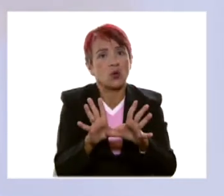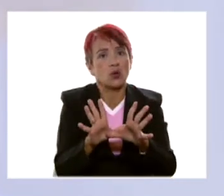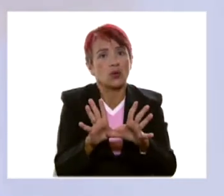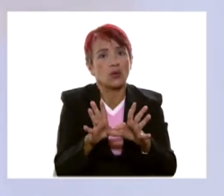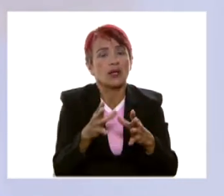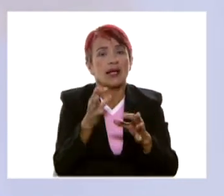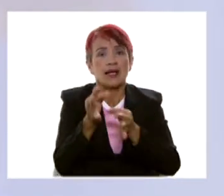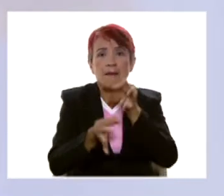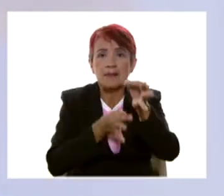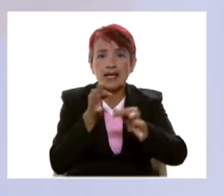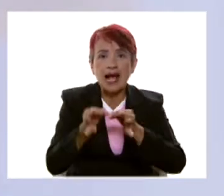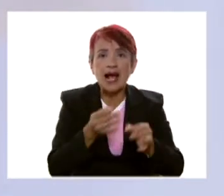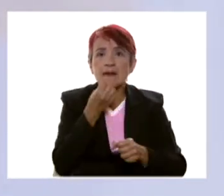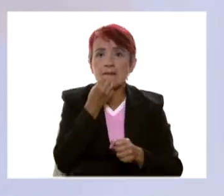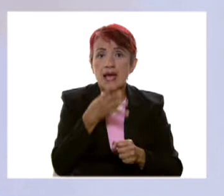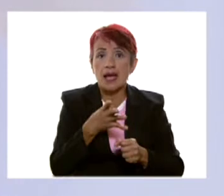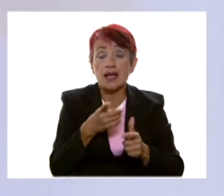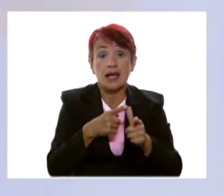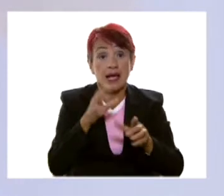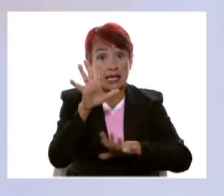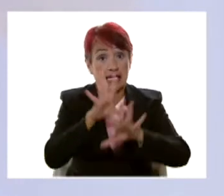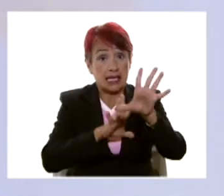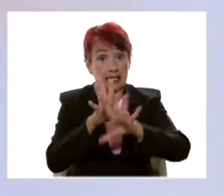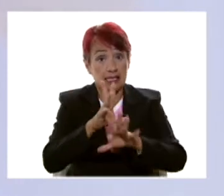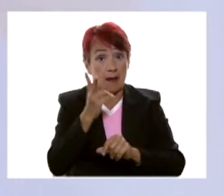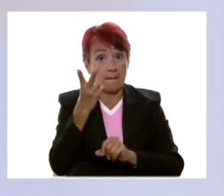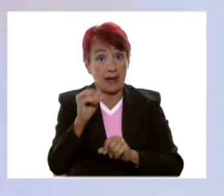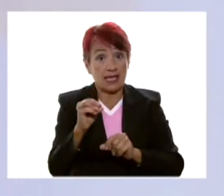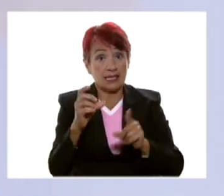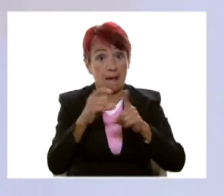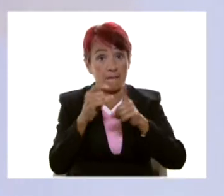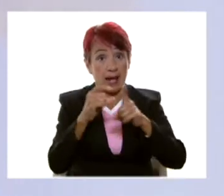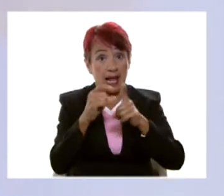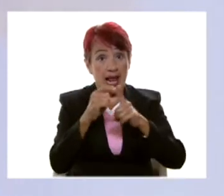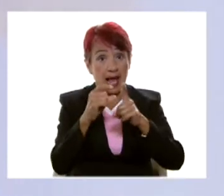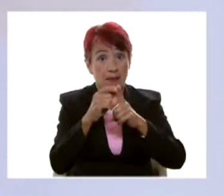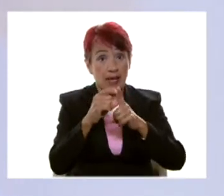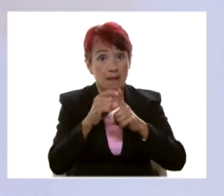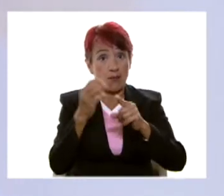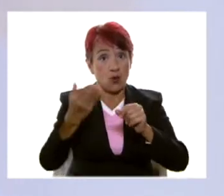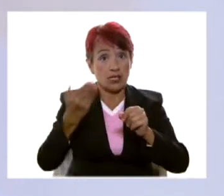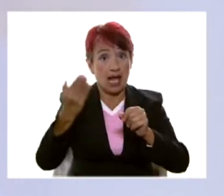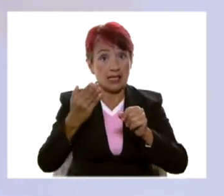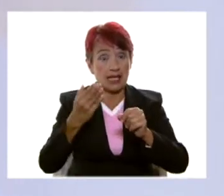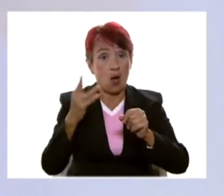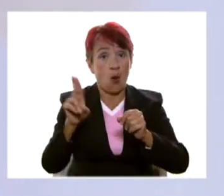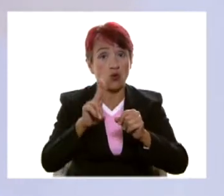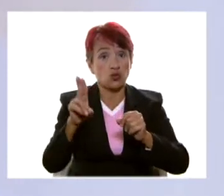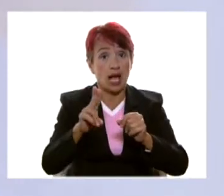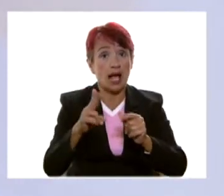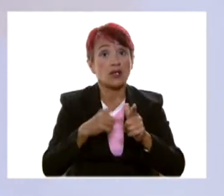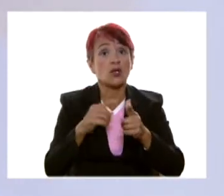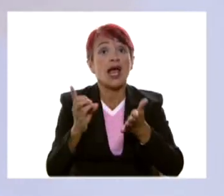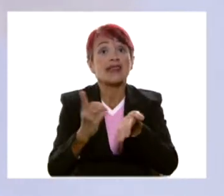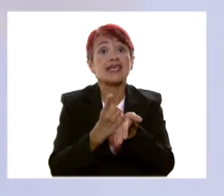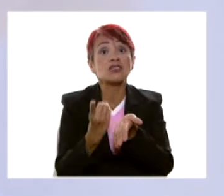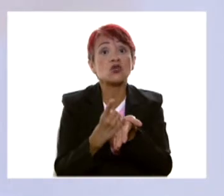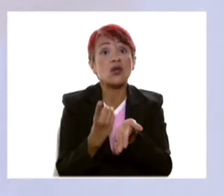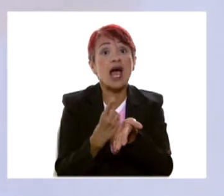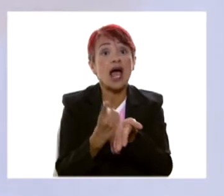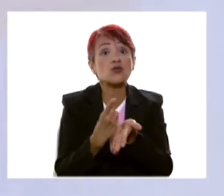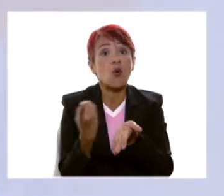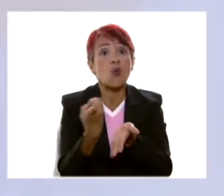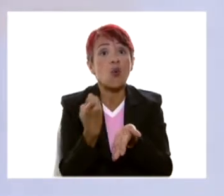concreto. Y que no debe llevar más de 15 o 20 palabras la noticia como tal. Debe utilizarse algún tipo de diccionario para buscar